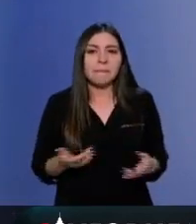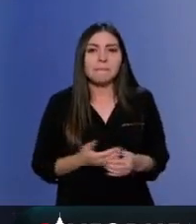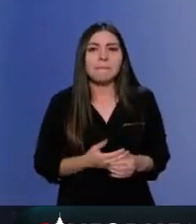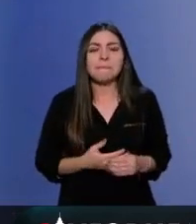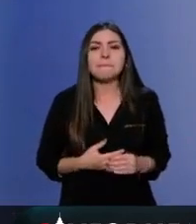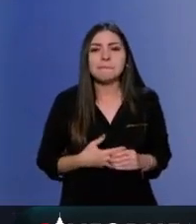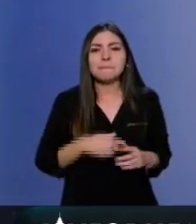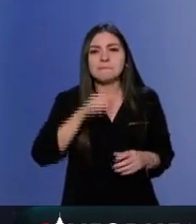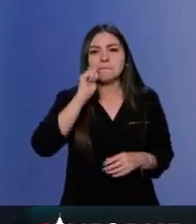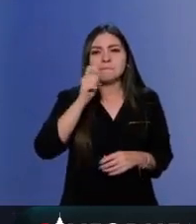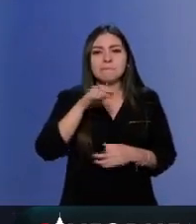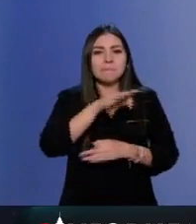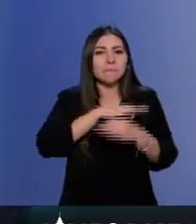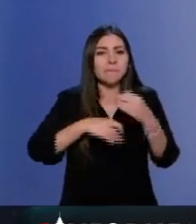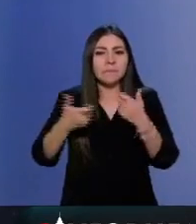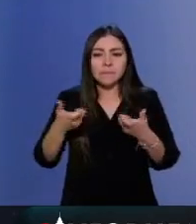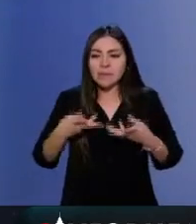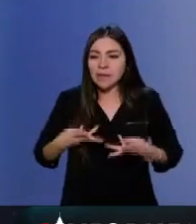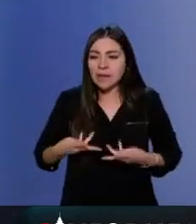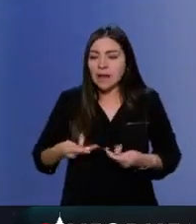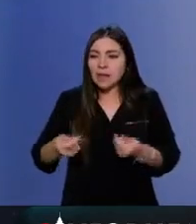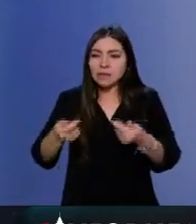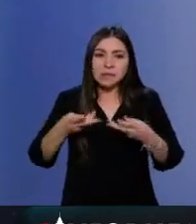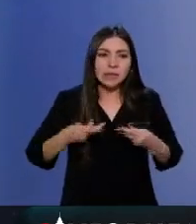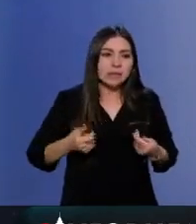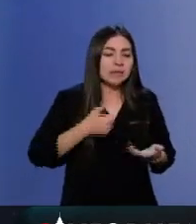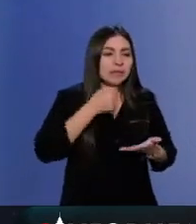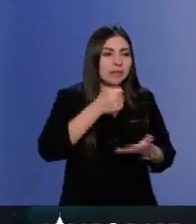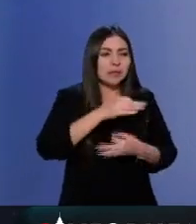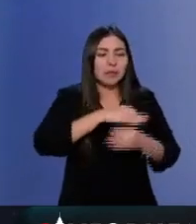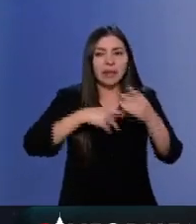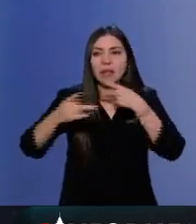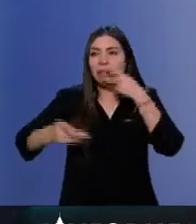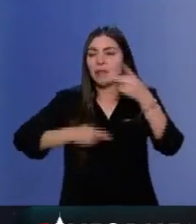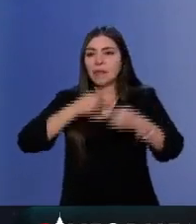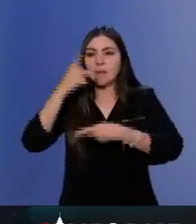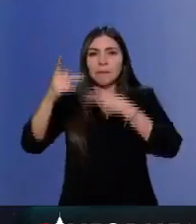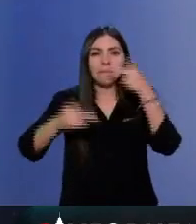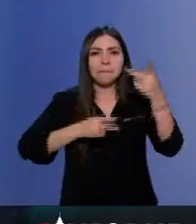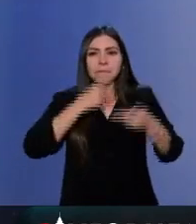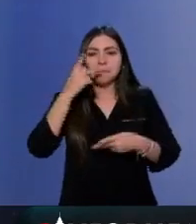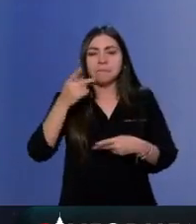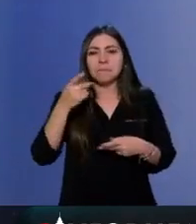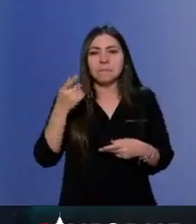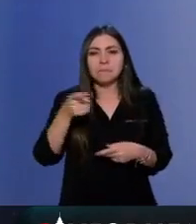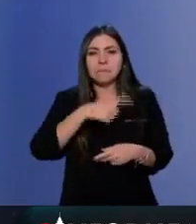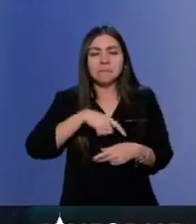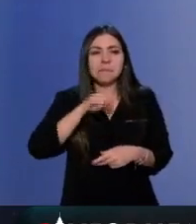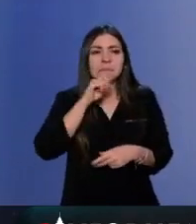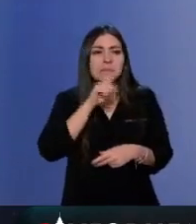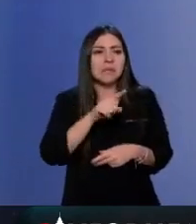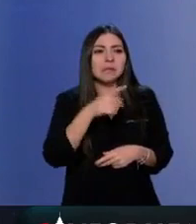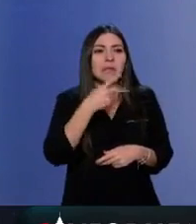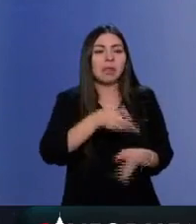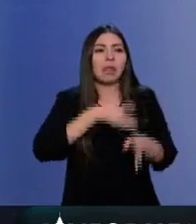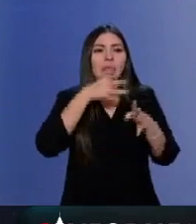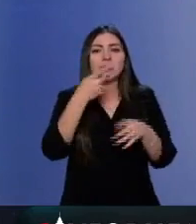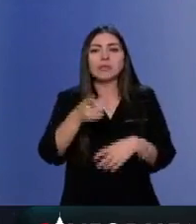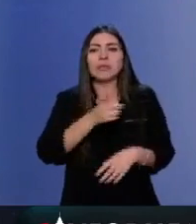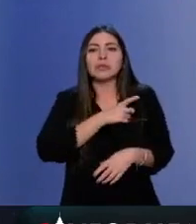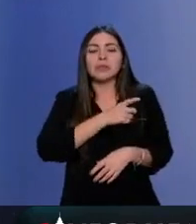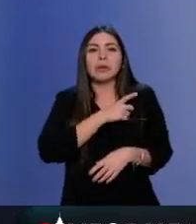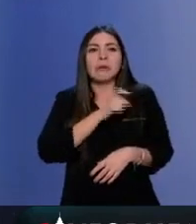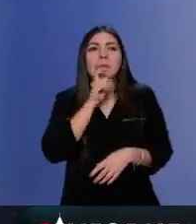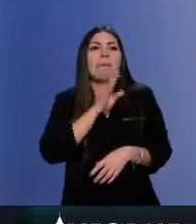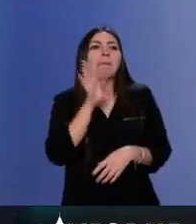pues todo lo que invirtieron y todo lo que se ridiculizaron y todo se empezaron a jugar con su propio vómito, y eso va